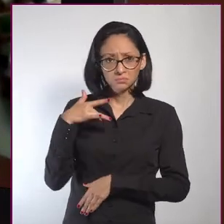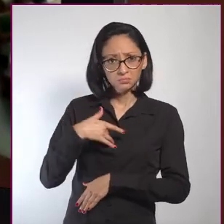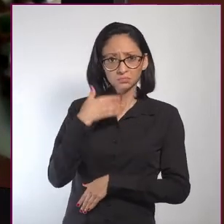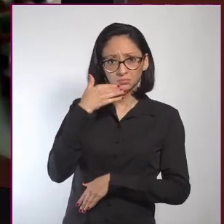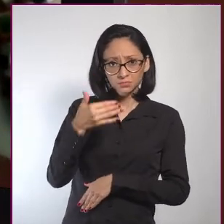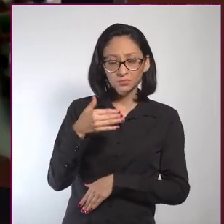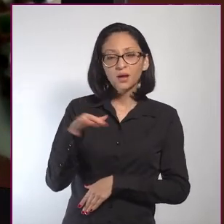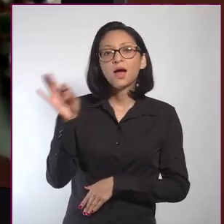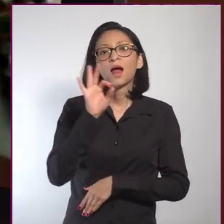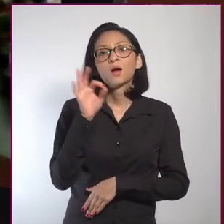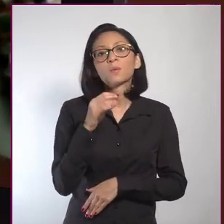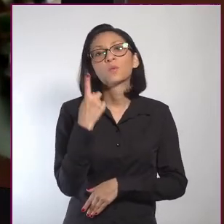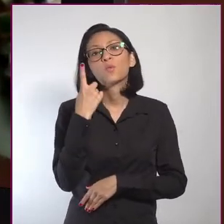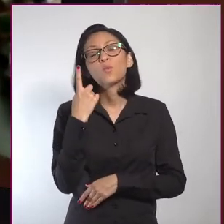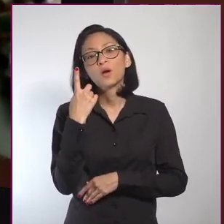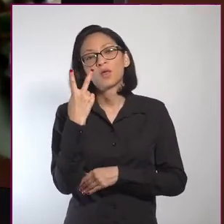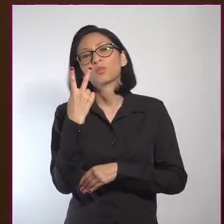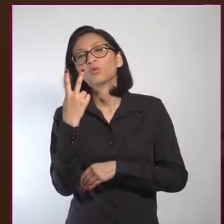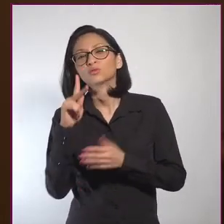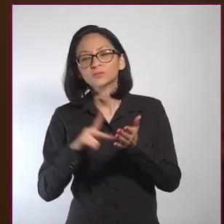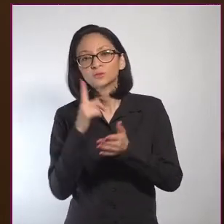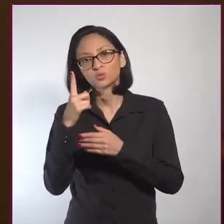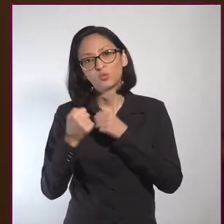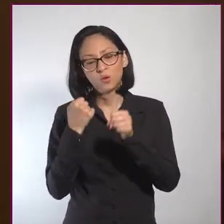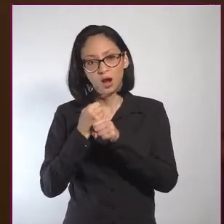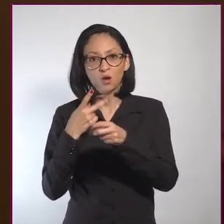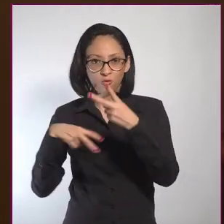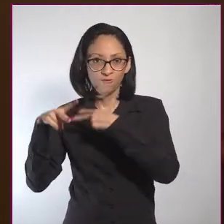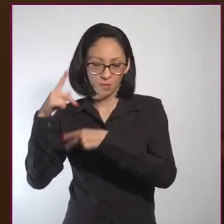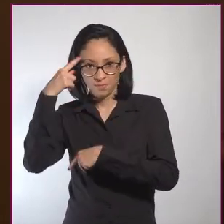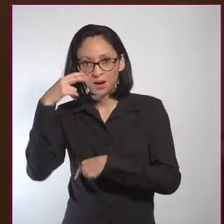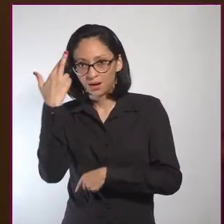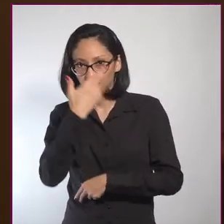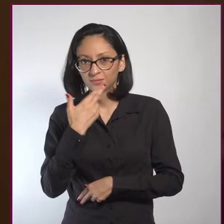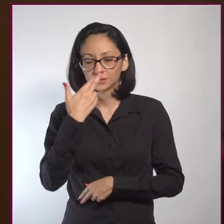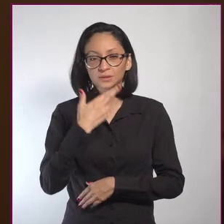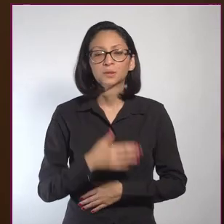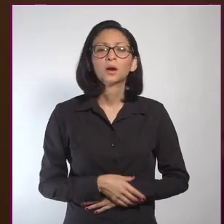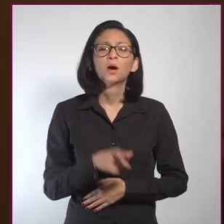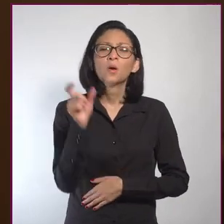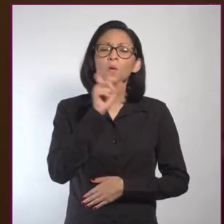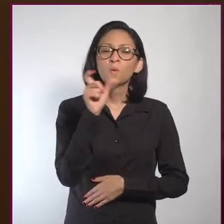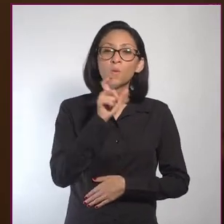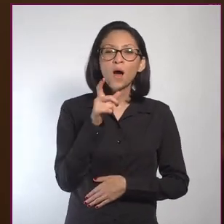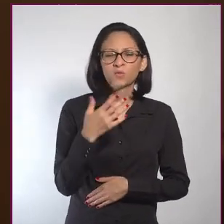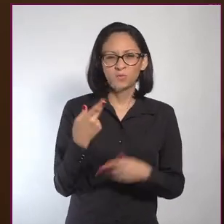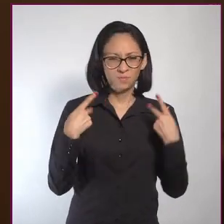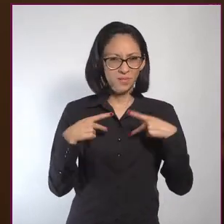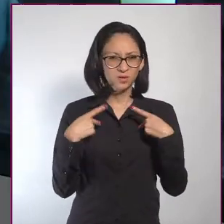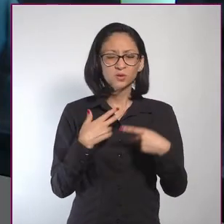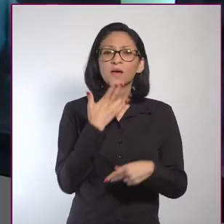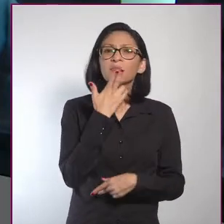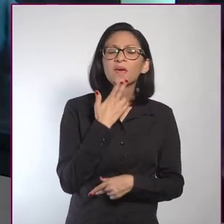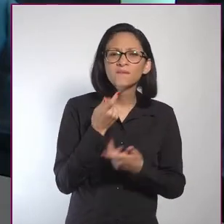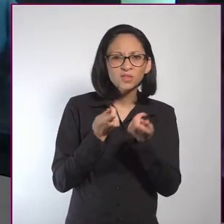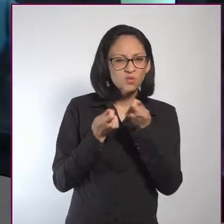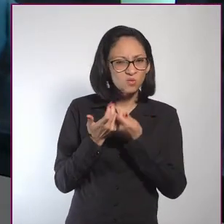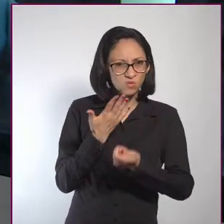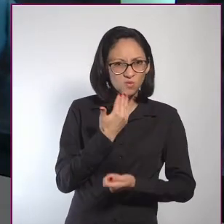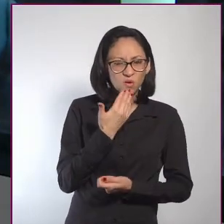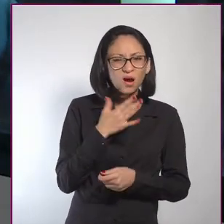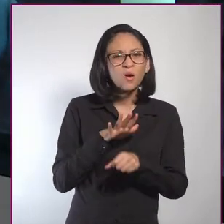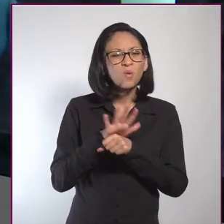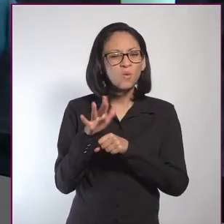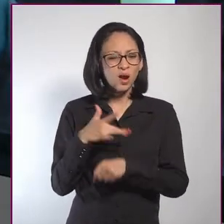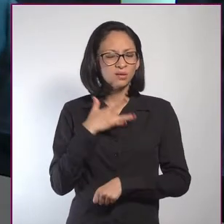hacen 1 o 2 consultas por año. Doctor, ¿qué síntomas tiene una persona con diabetes descontrolada? Pueden variar